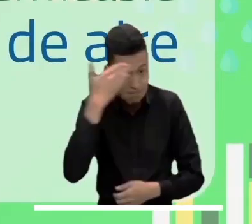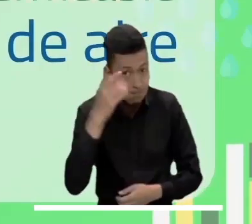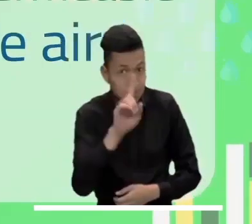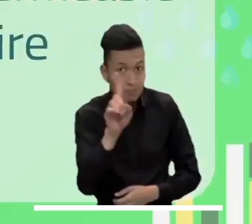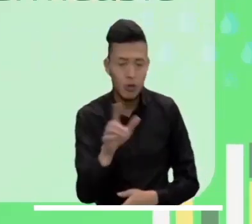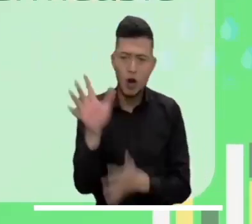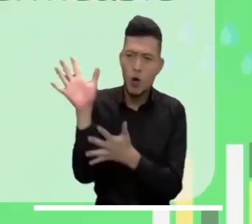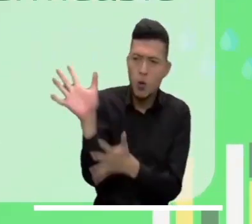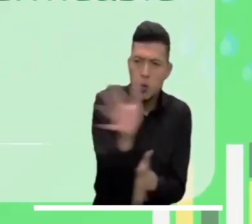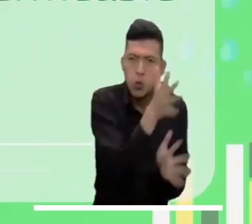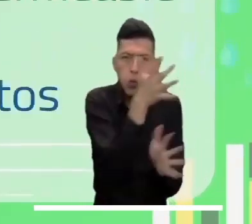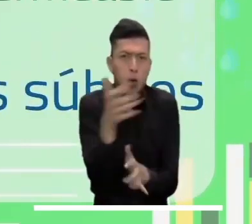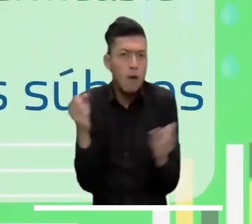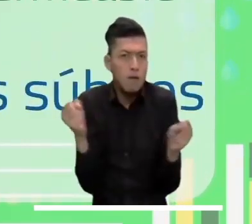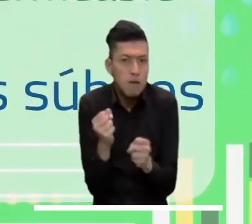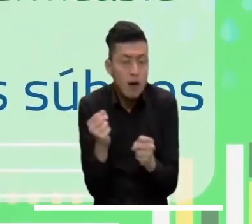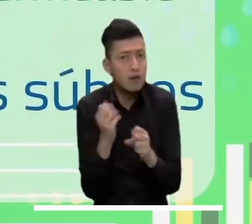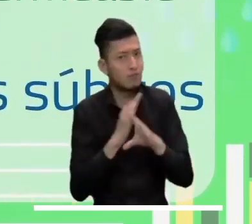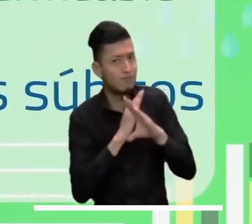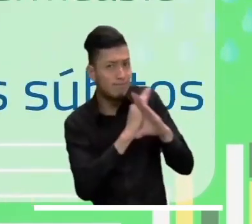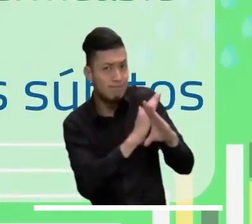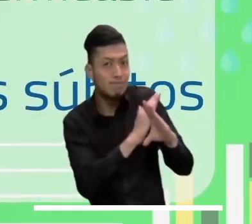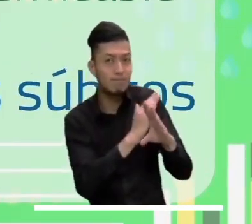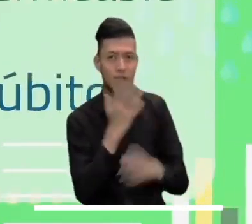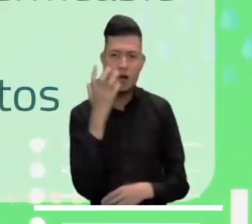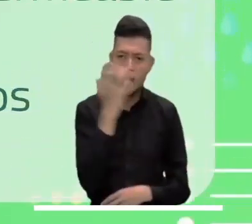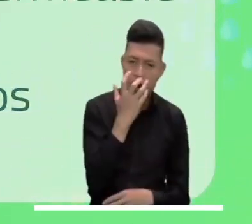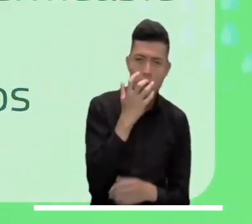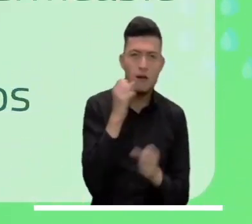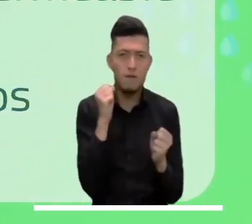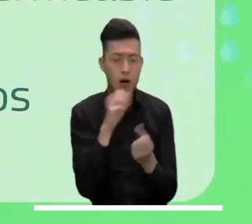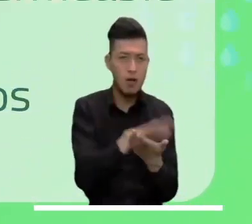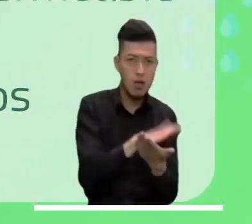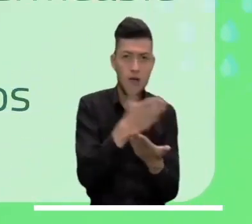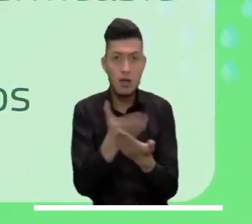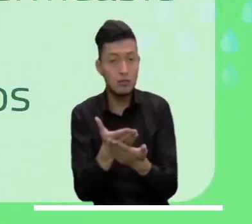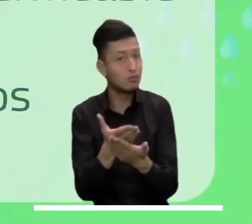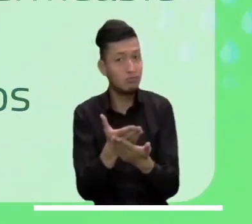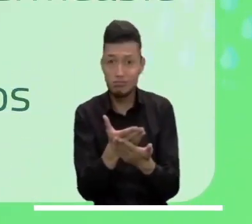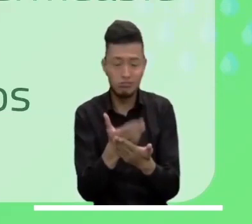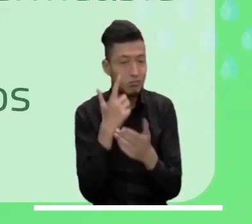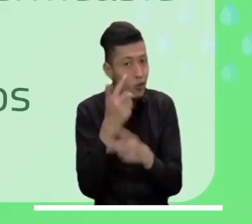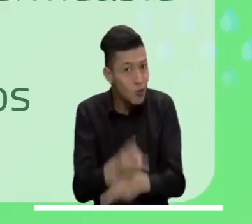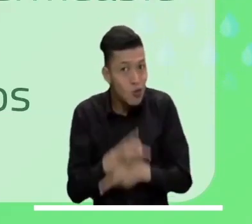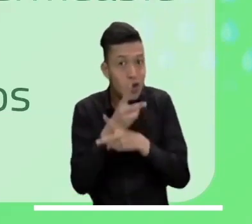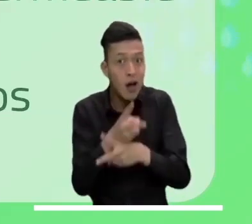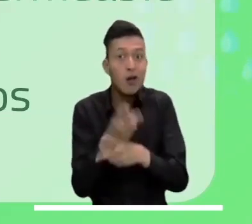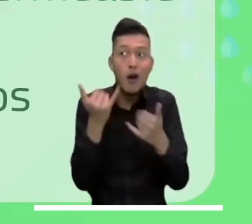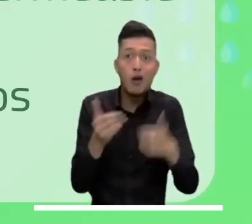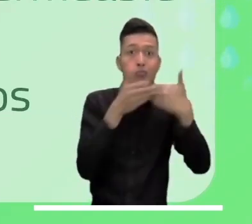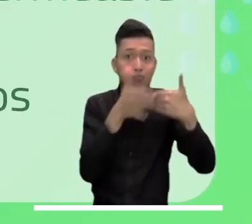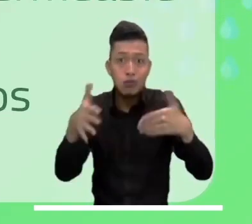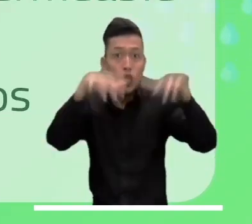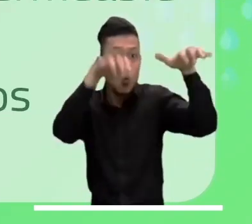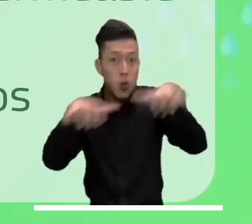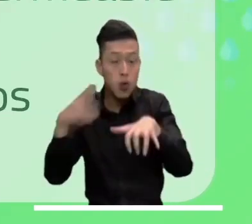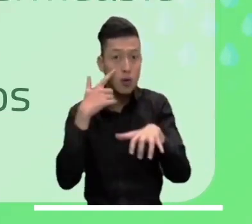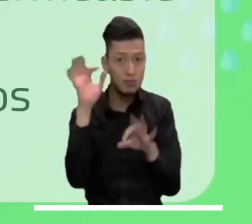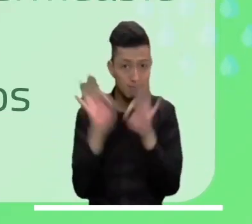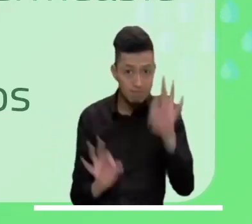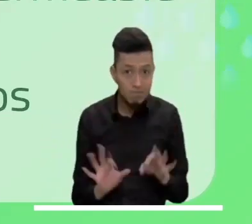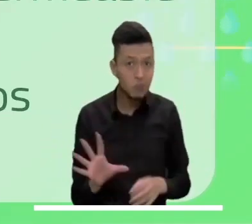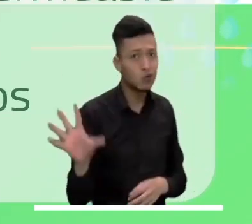impermeable. Evite las corrientes frías de aire. No se exponga a cambios súbitos de temperatura. En esta temporada de